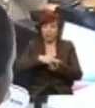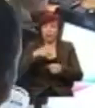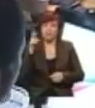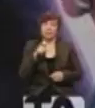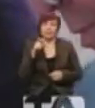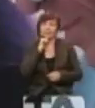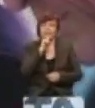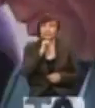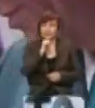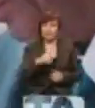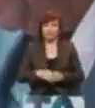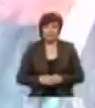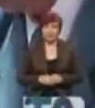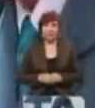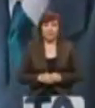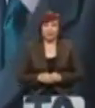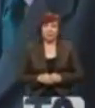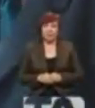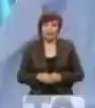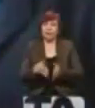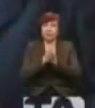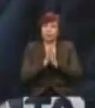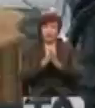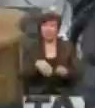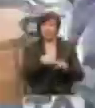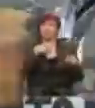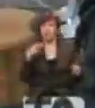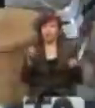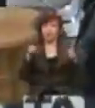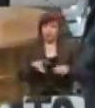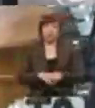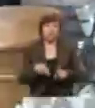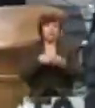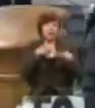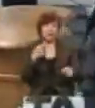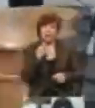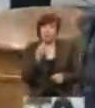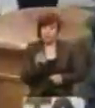juicio político al vicepresidente Glass y exige su renuncia. Renuncia que Glass